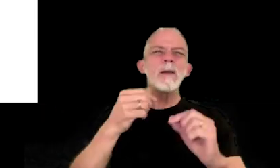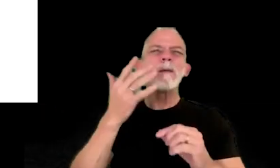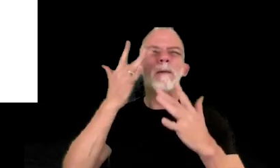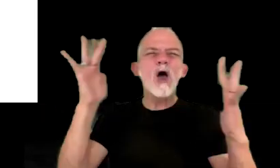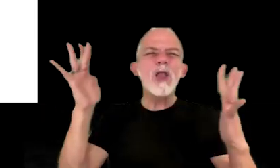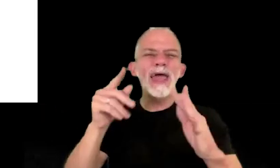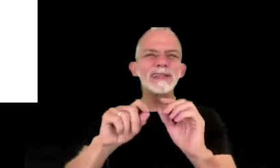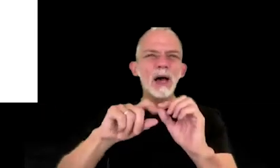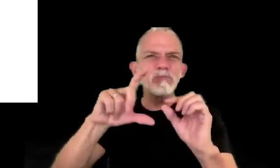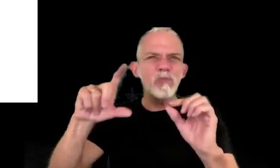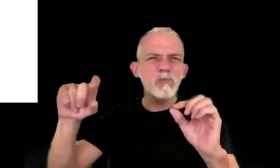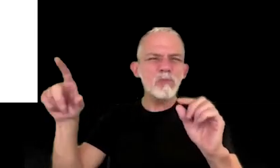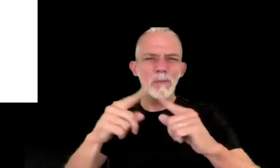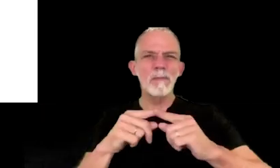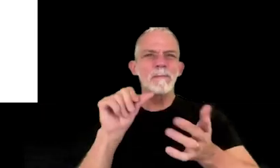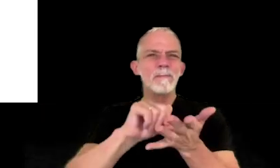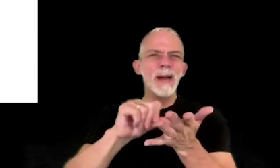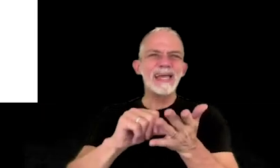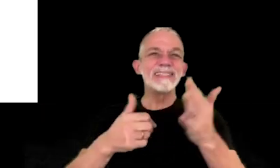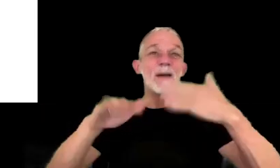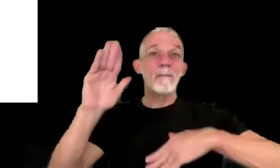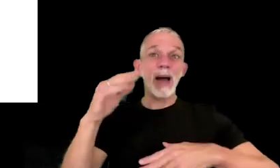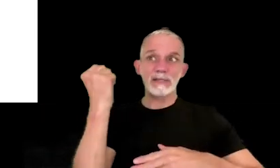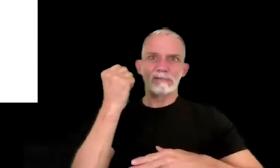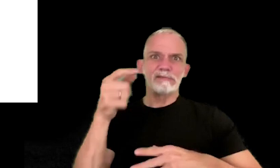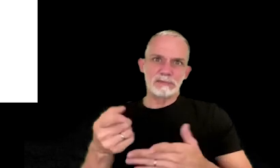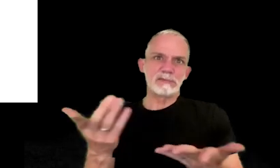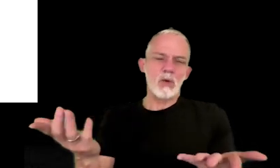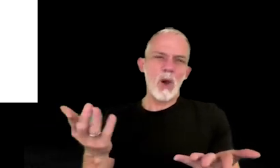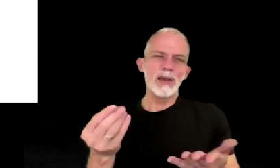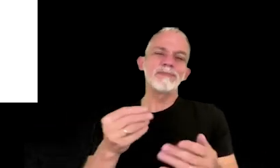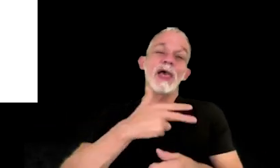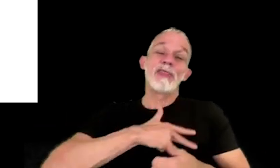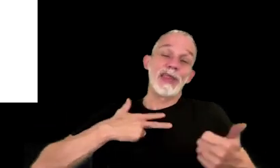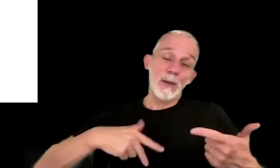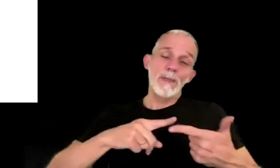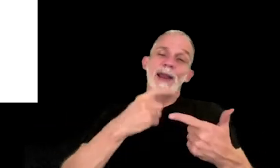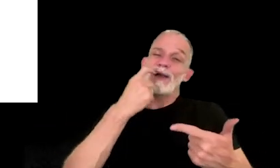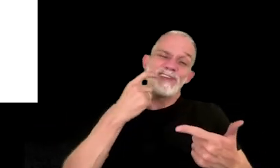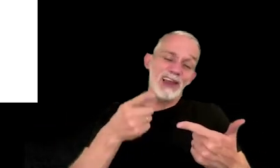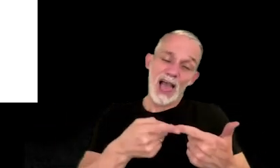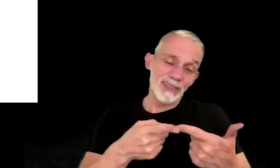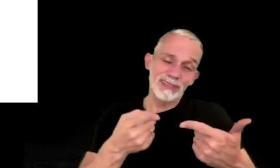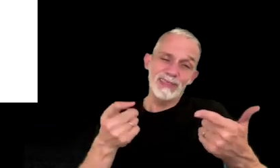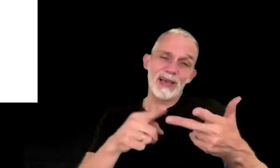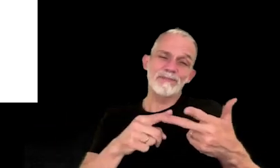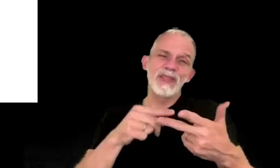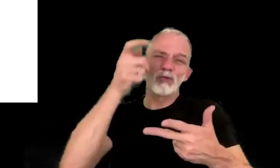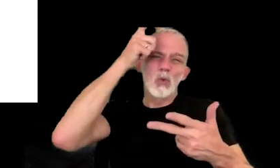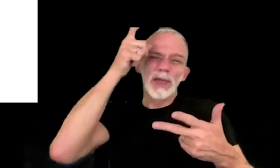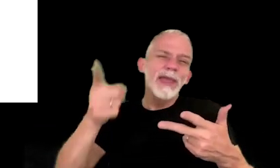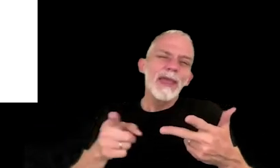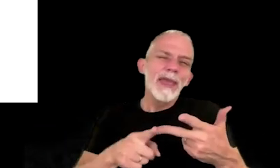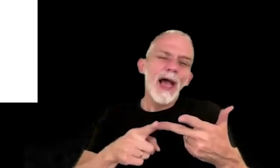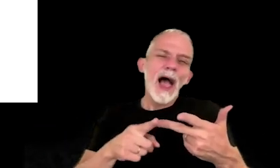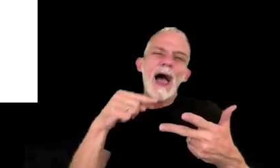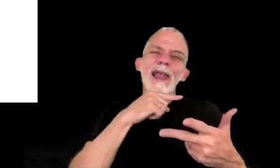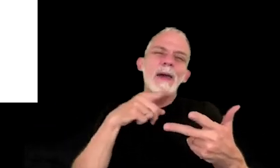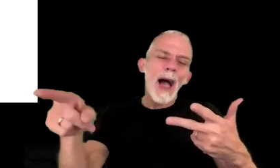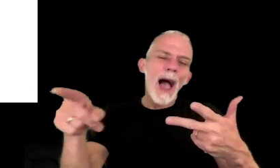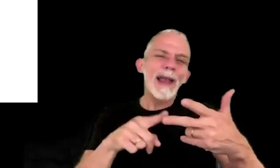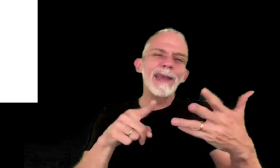por ejemplo, ¿cuáles son los países que tienen mayor trascendencia? Y Dinamarca, Finlandia, Turquía,